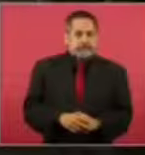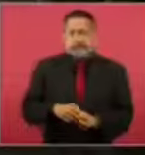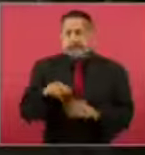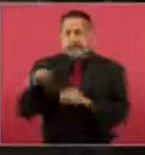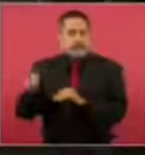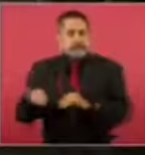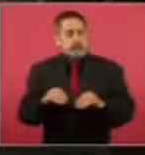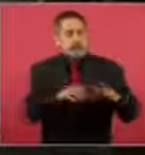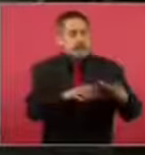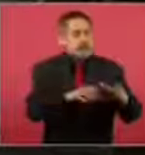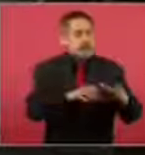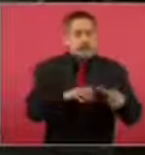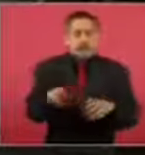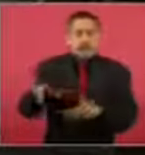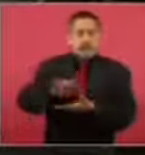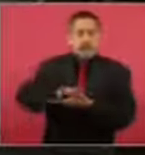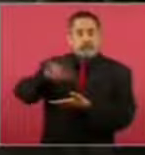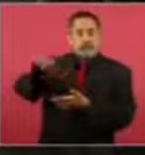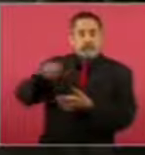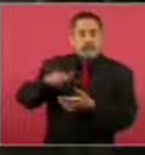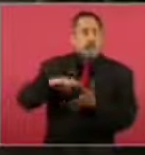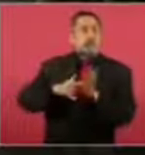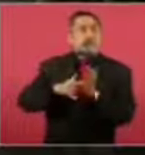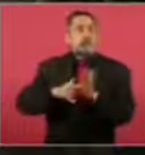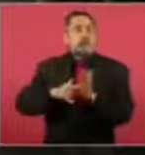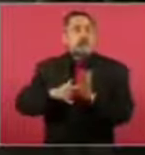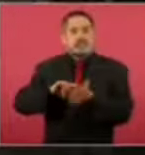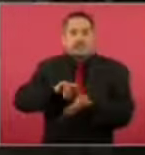terminó saliendo el avión a las 12 de la noche.